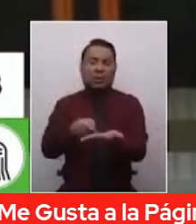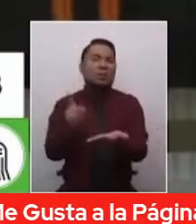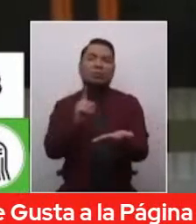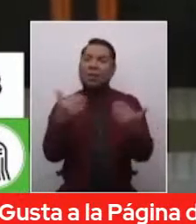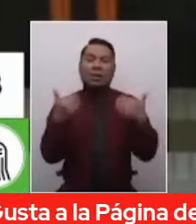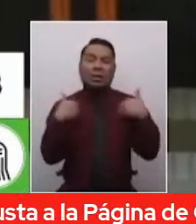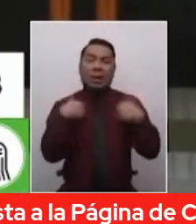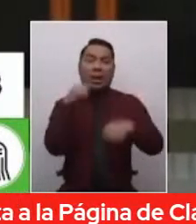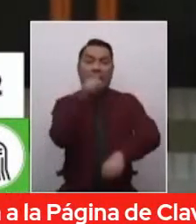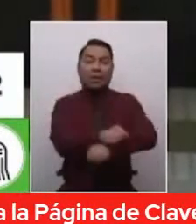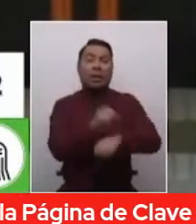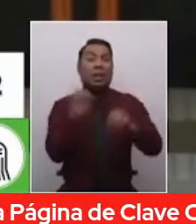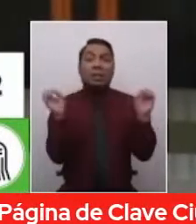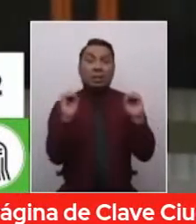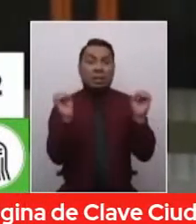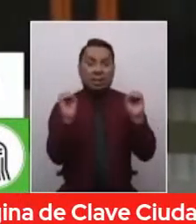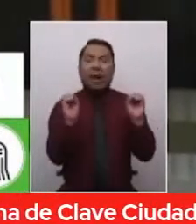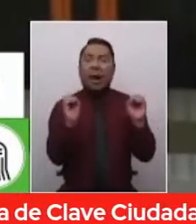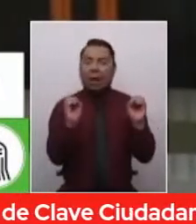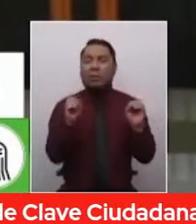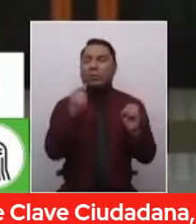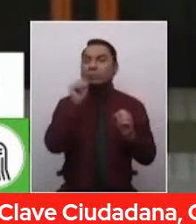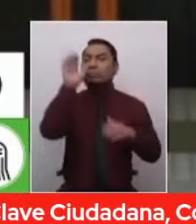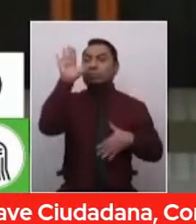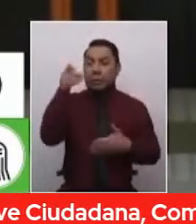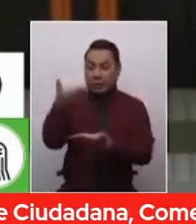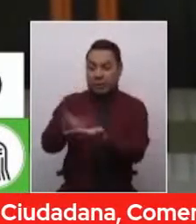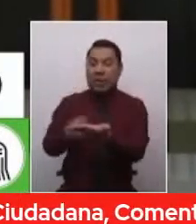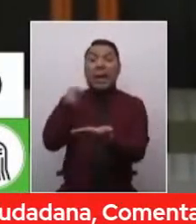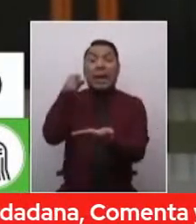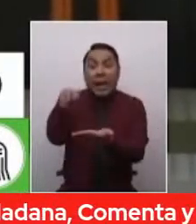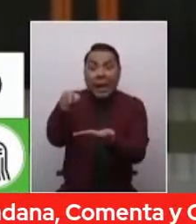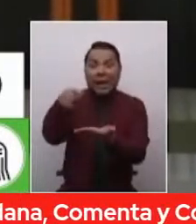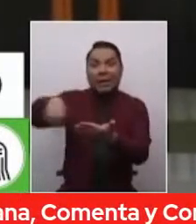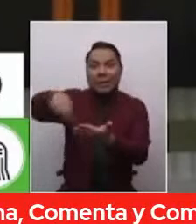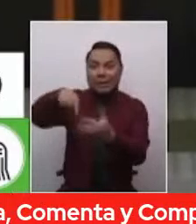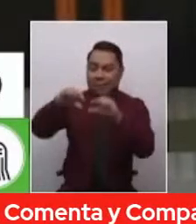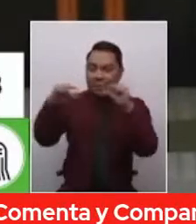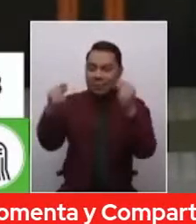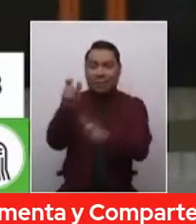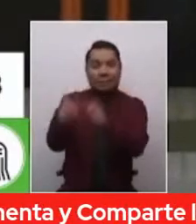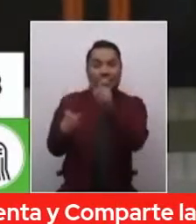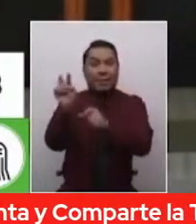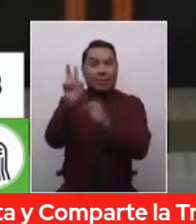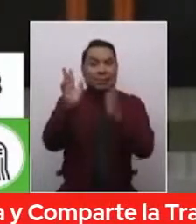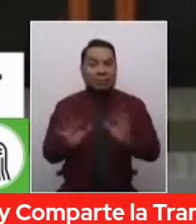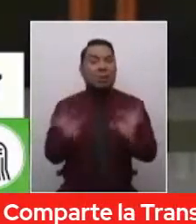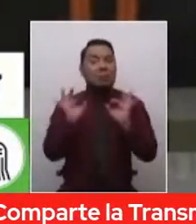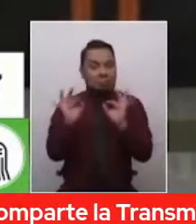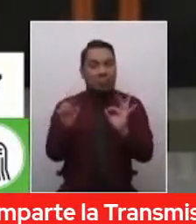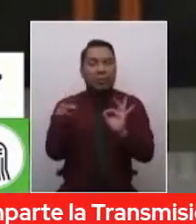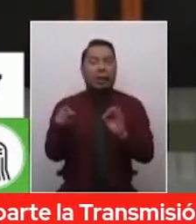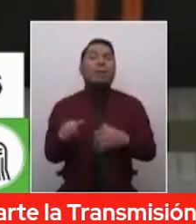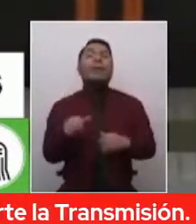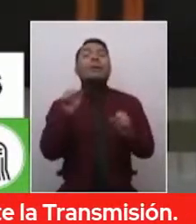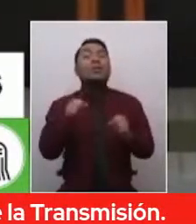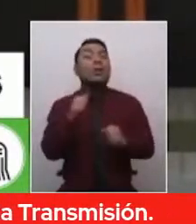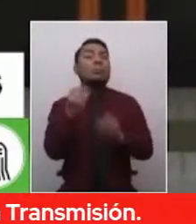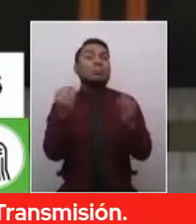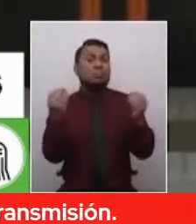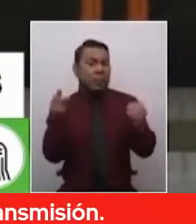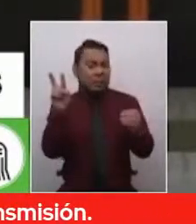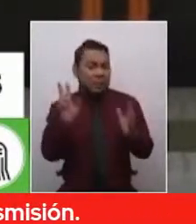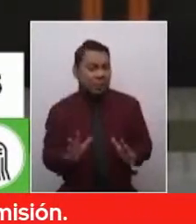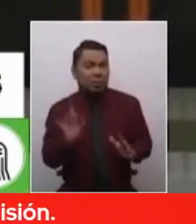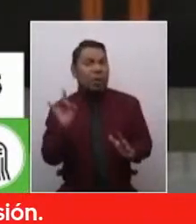tiene antecedentes penales. Me estoy refiriendo específicamente a ese tipo de ciudadanos, porque ciudadanos extranjeros no solamente